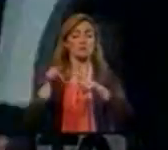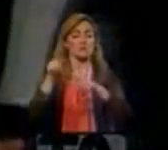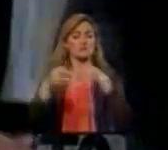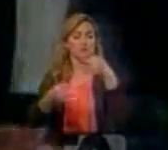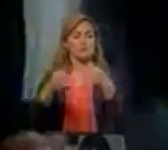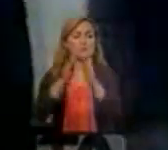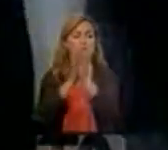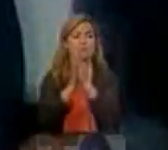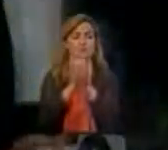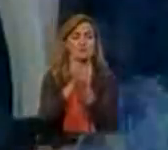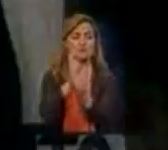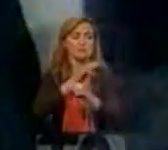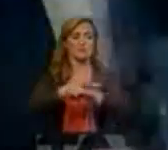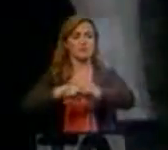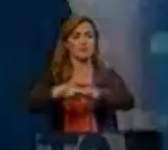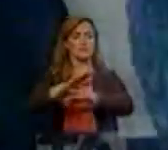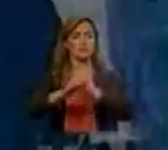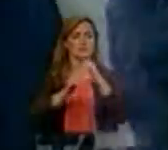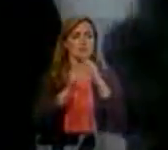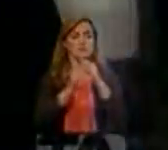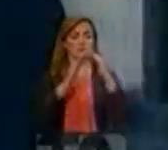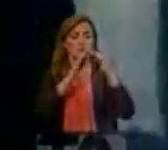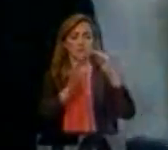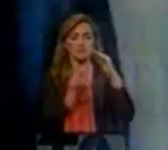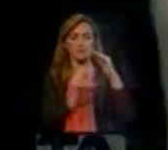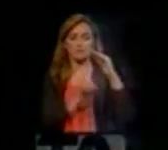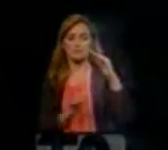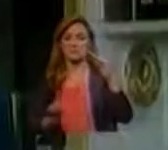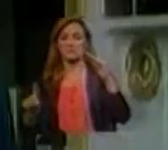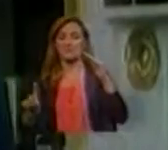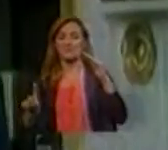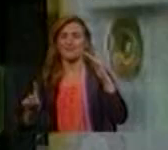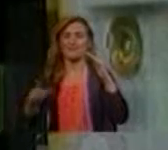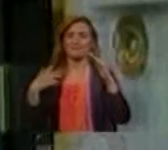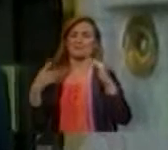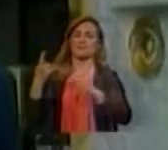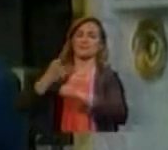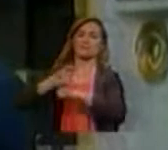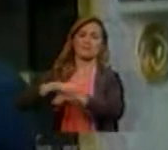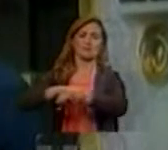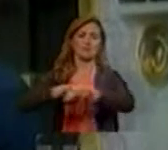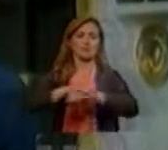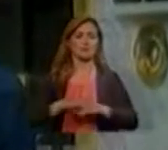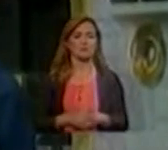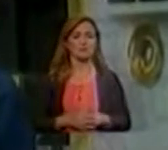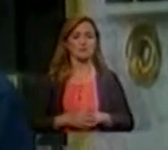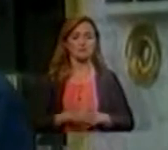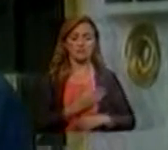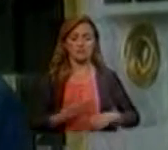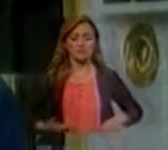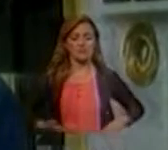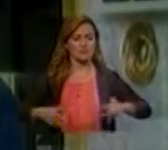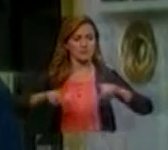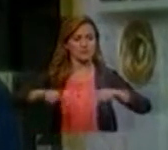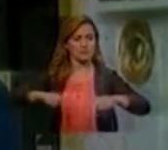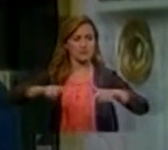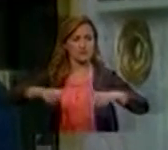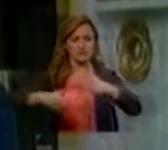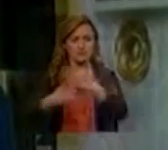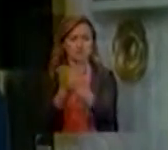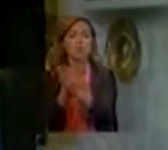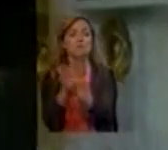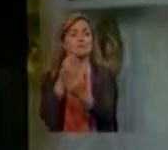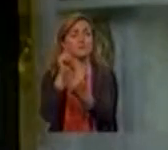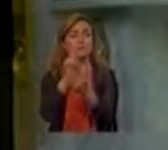justicia pidió su captura por violar las condiciones de libertad condicional. Sin embargo, con la llegada de Lenín Moreno al poder, cambió el tratamiento